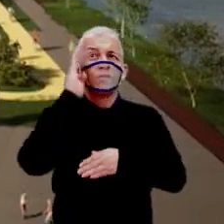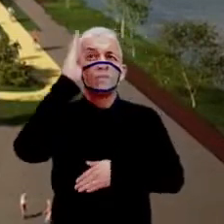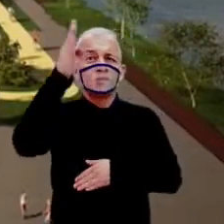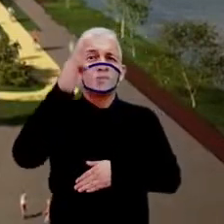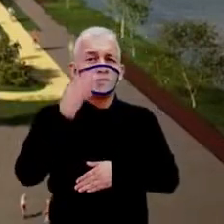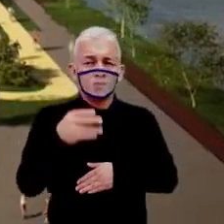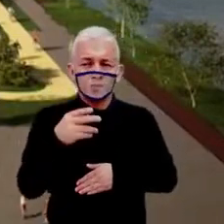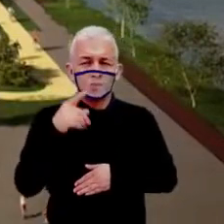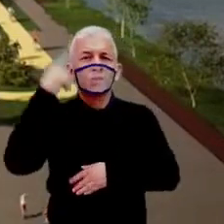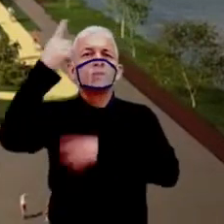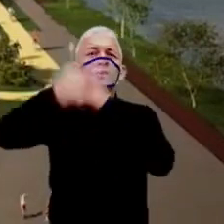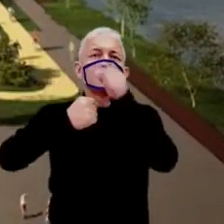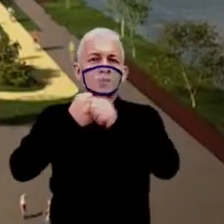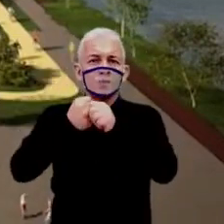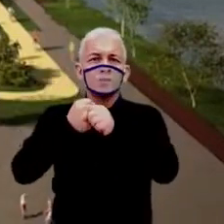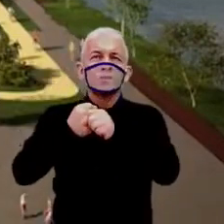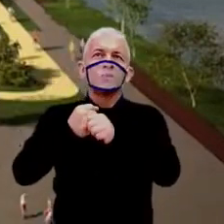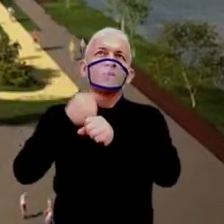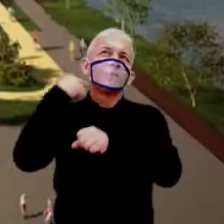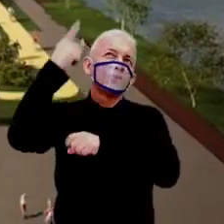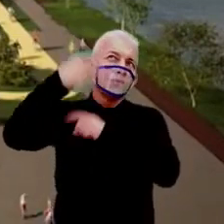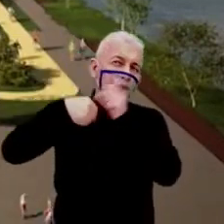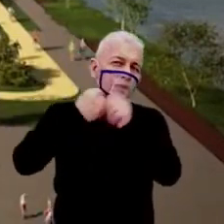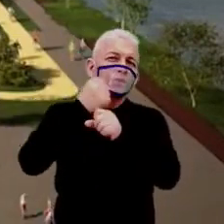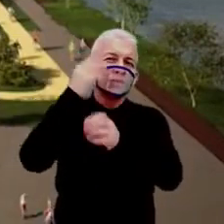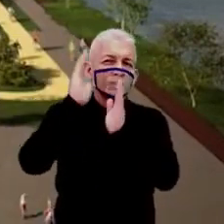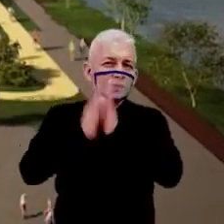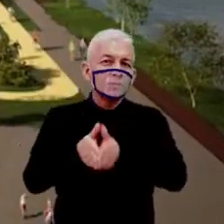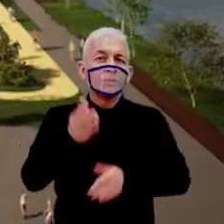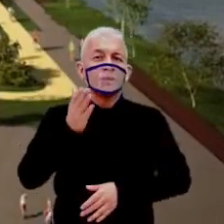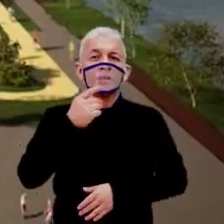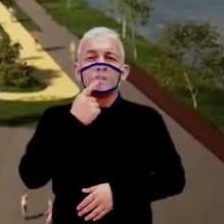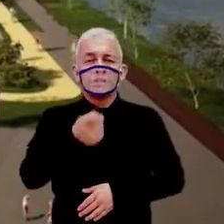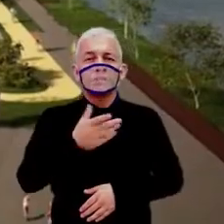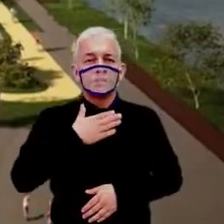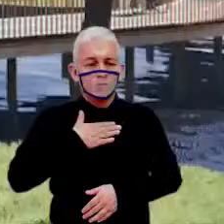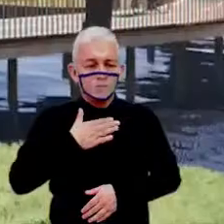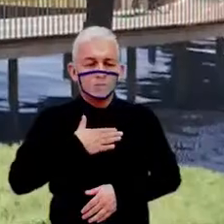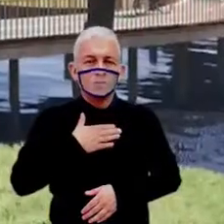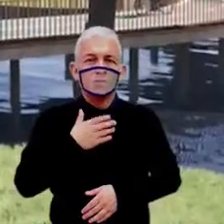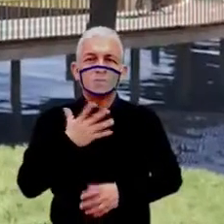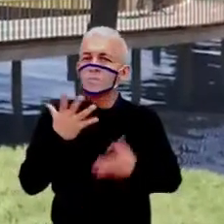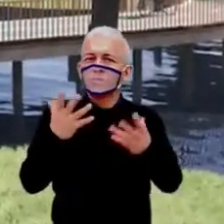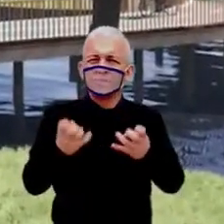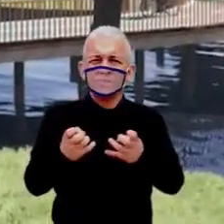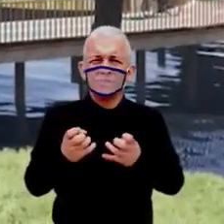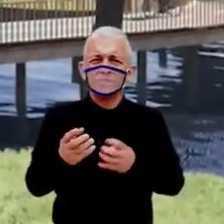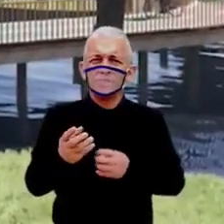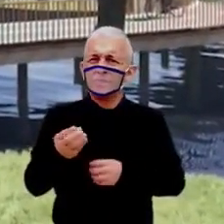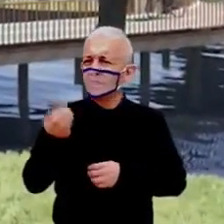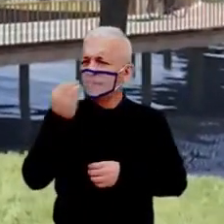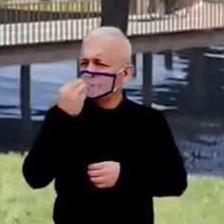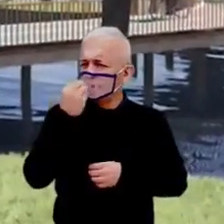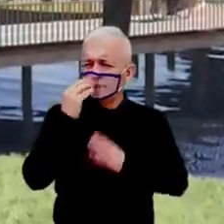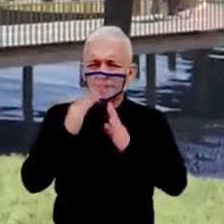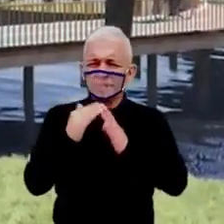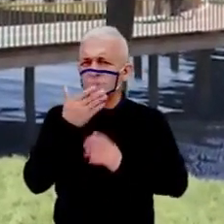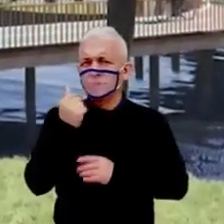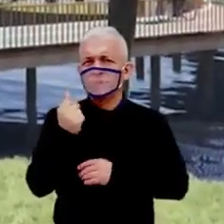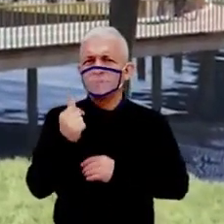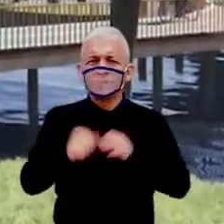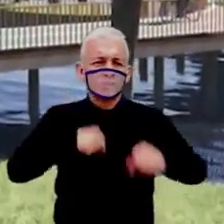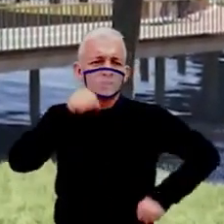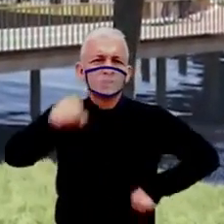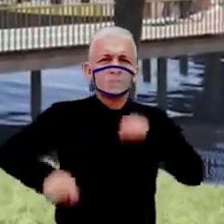algún día no, el otro año, a finales del año, podrás decir, yo no quiero irme a almorzar a la casa, sino que me voy en